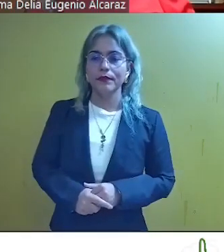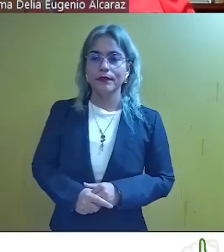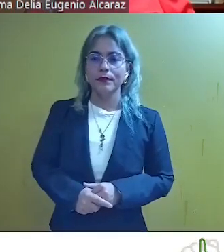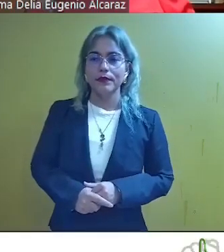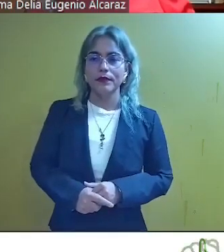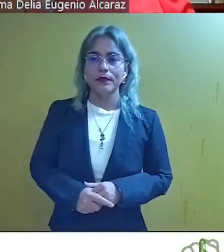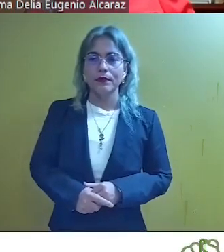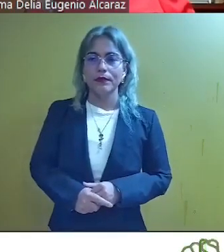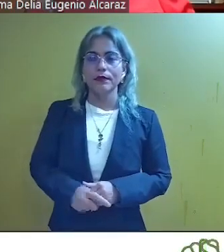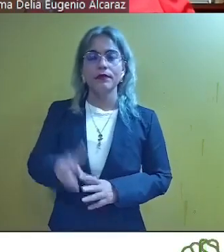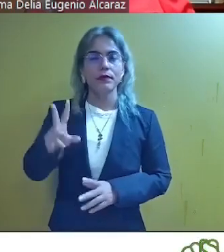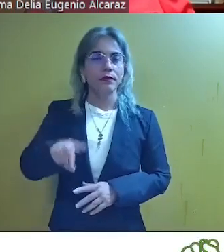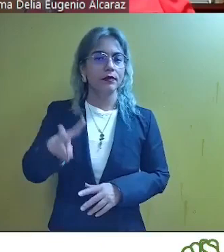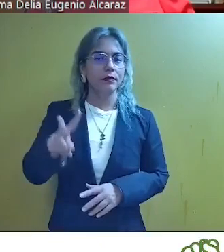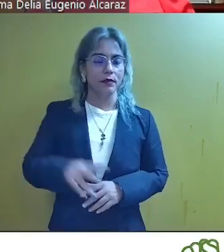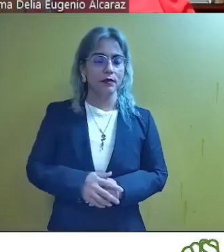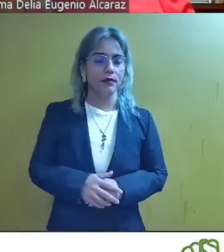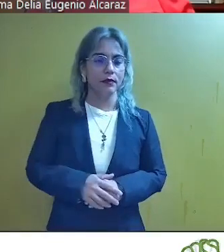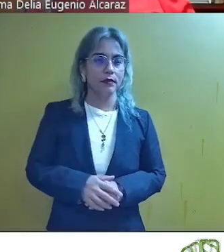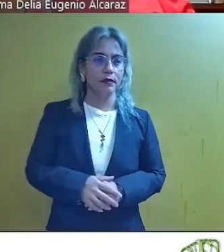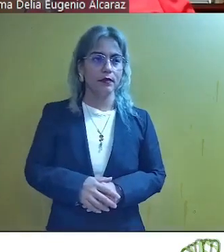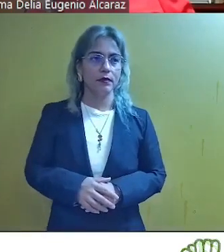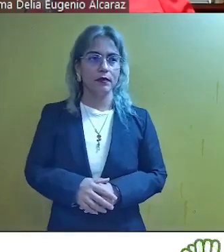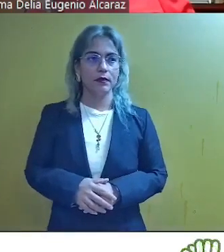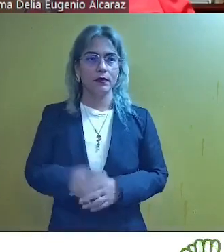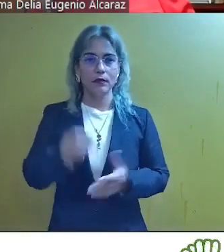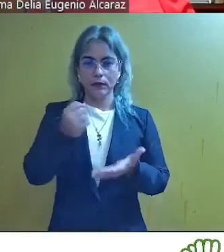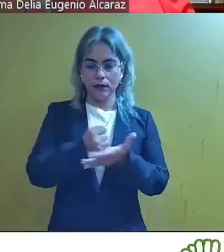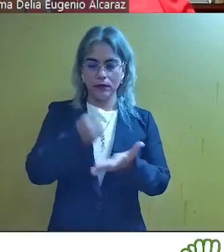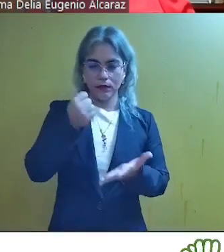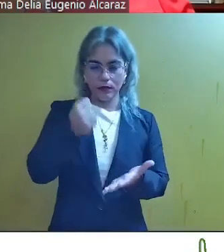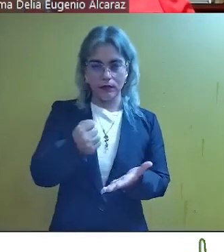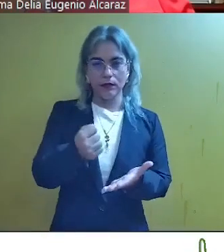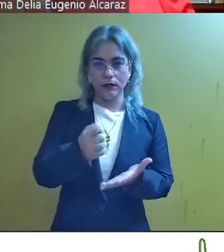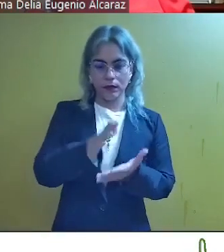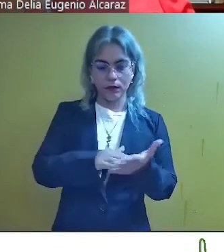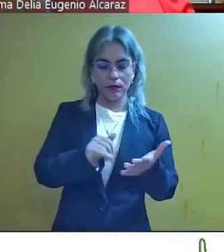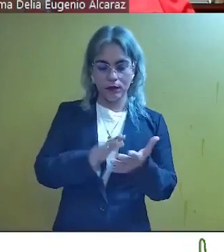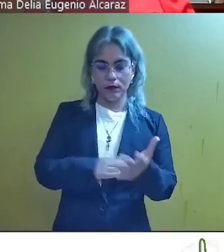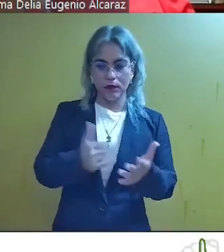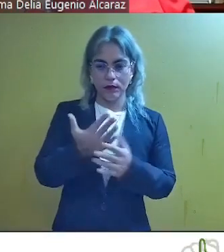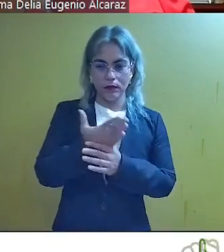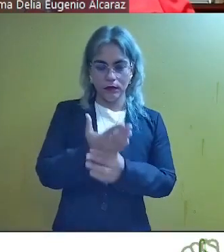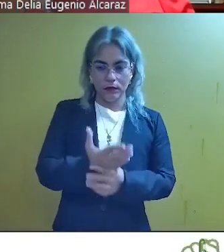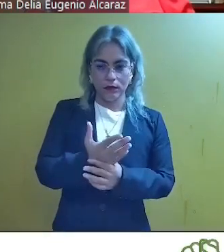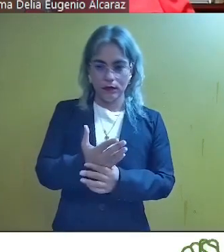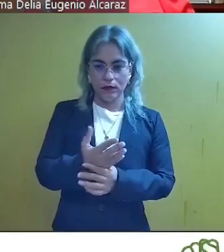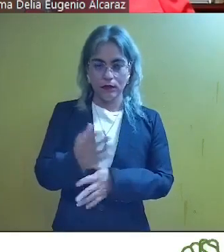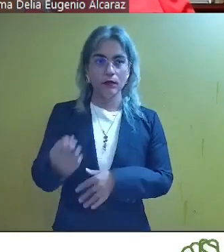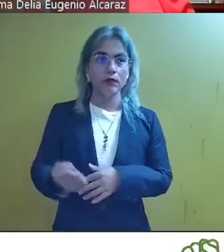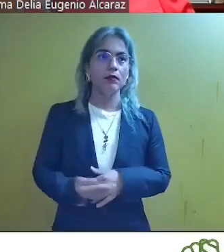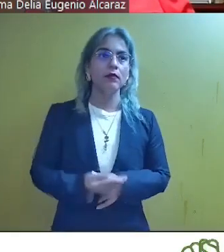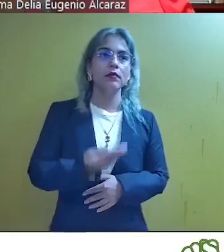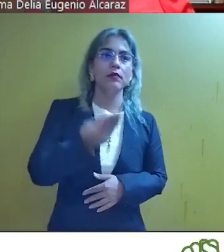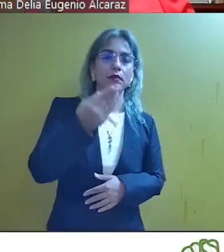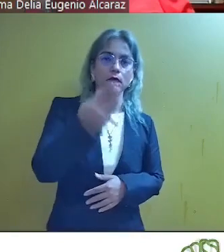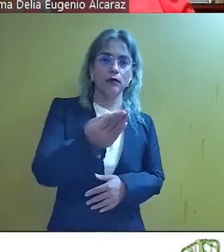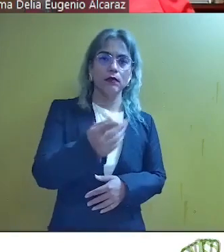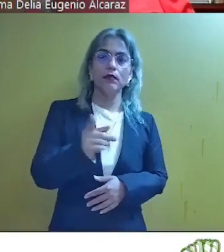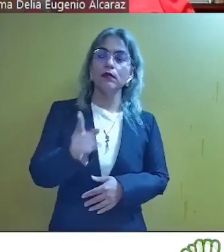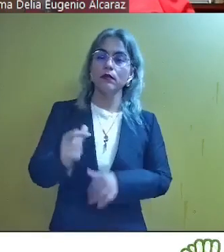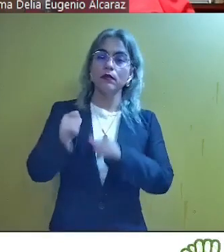efectivamente este dictamen al que hace alusión se hace llegar a petición de la